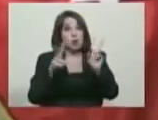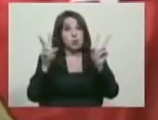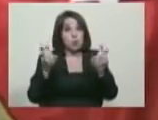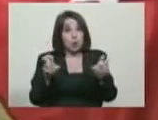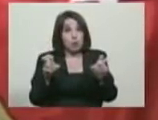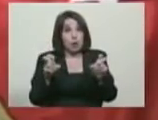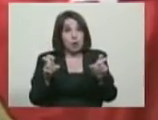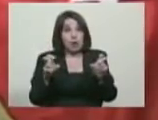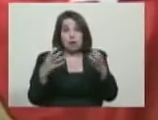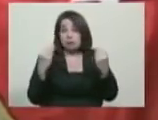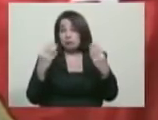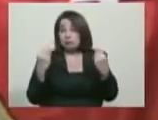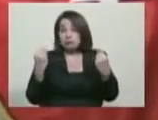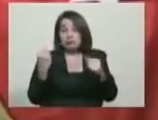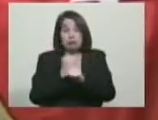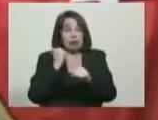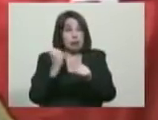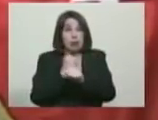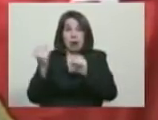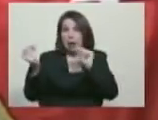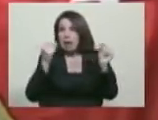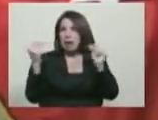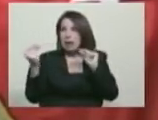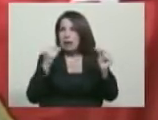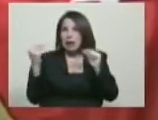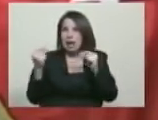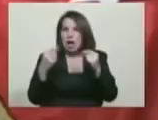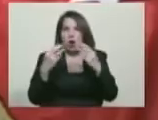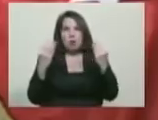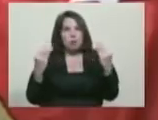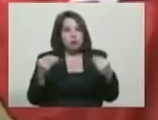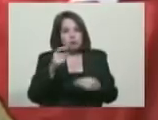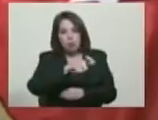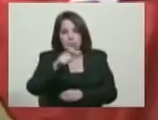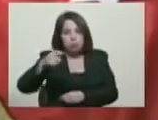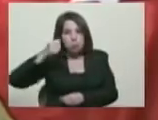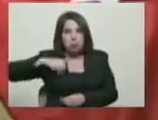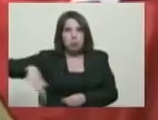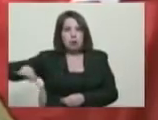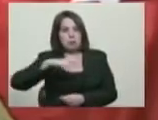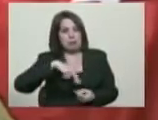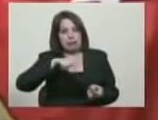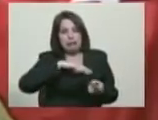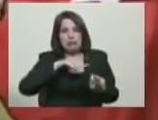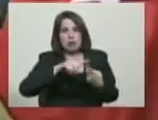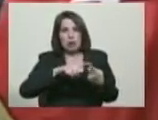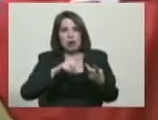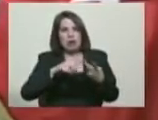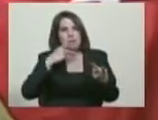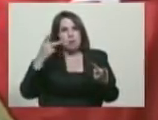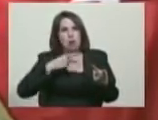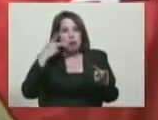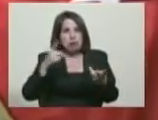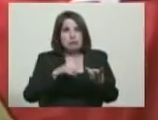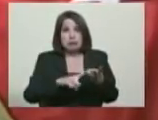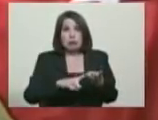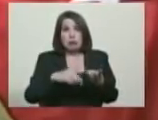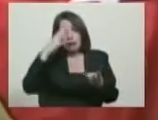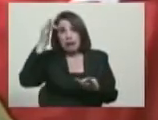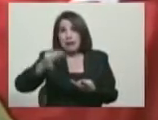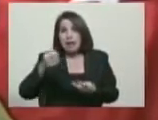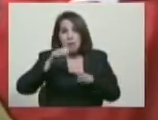multipolar, pluricéntrica, de diálogo amplio. Diálogo de civilizaciones, de religiones, diálogo político. Creemos en ese